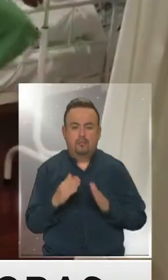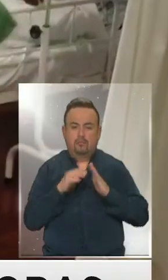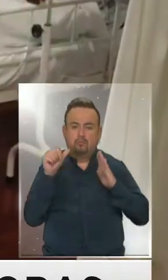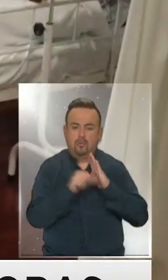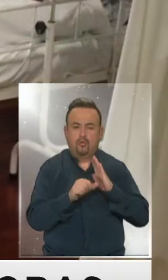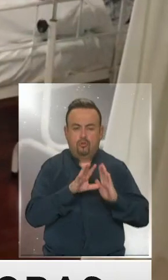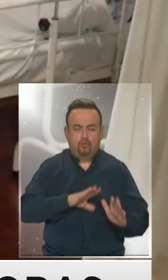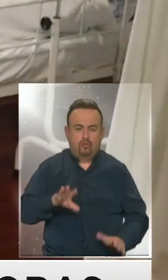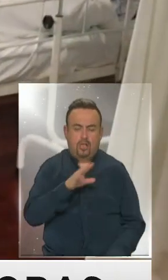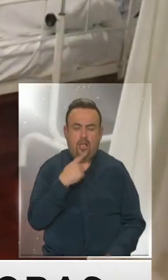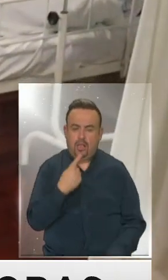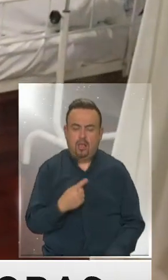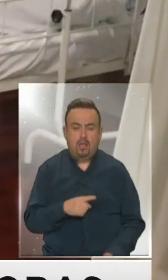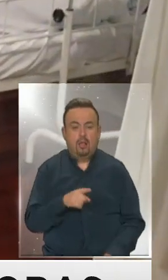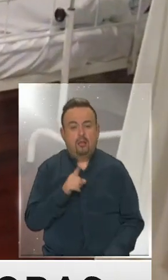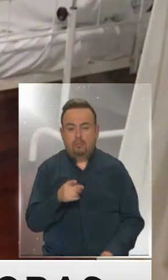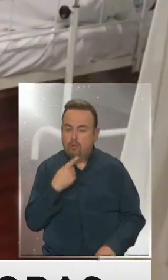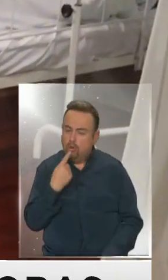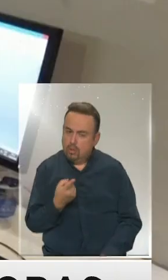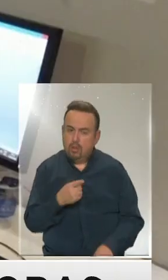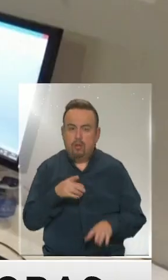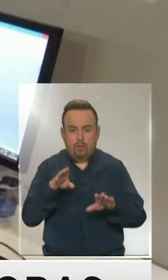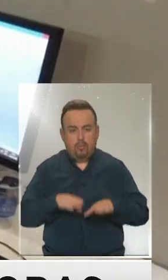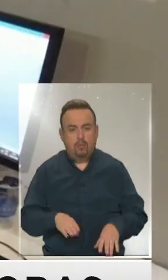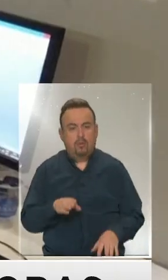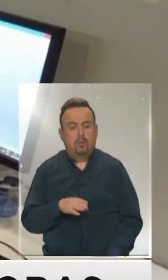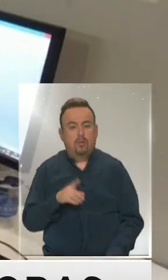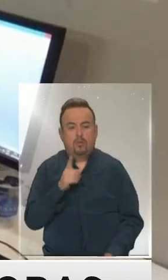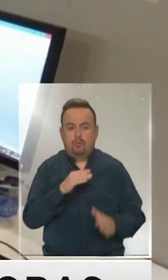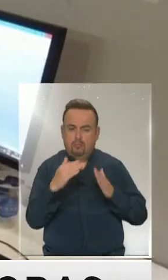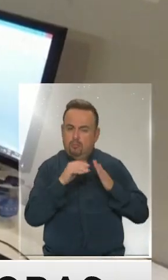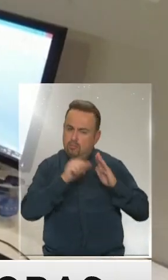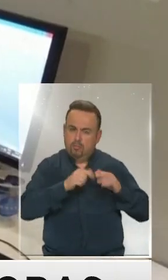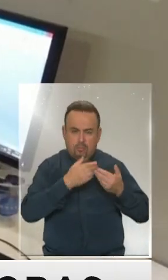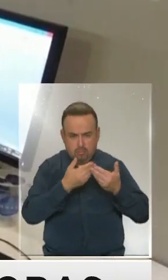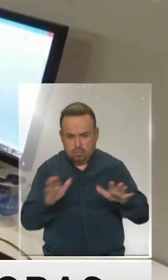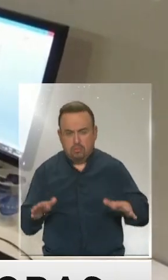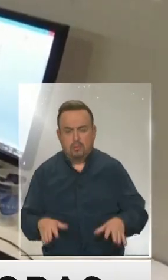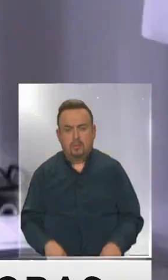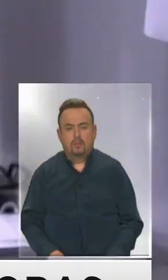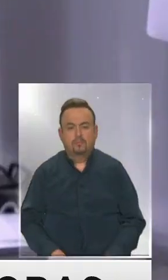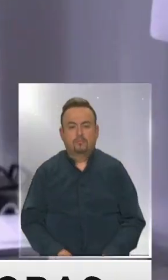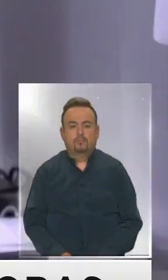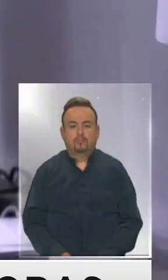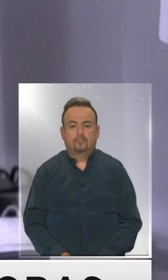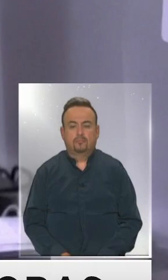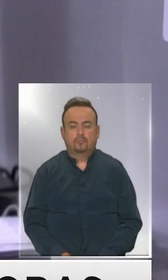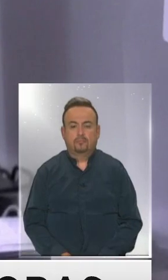total insistiendo una vez más sobre el des confinamiento de la población